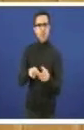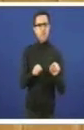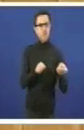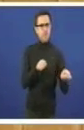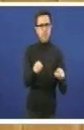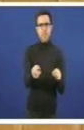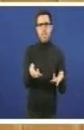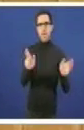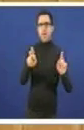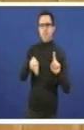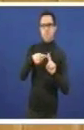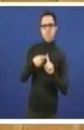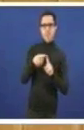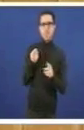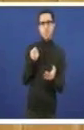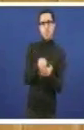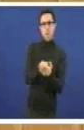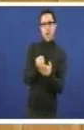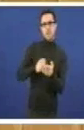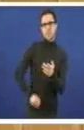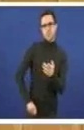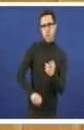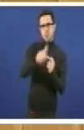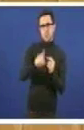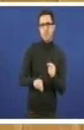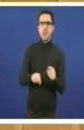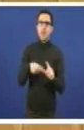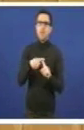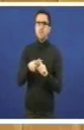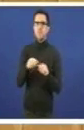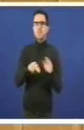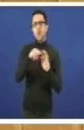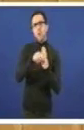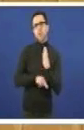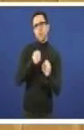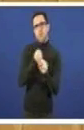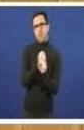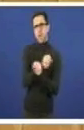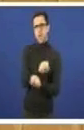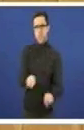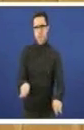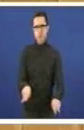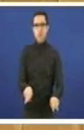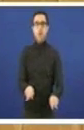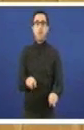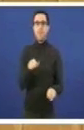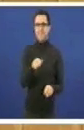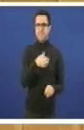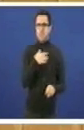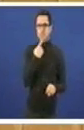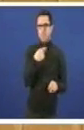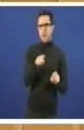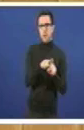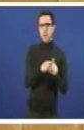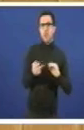salarios máis baixos e con peores condicións laborais Esto sí que supón abaratar e recortar